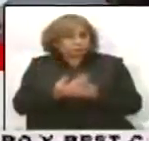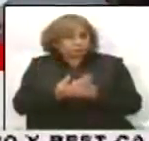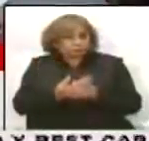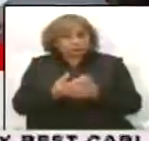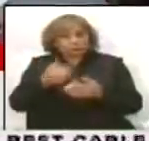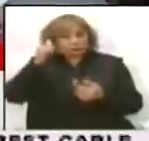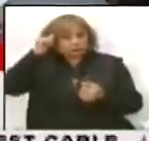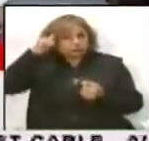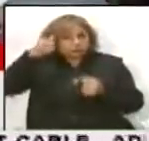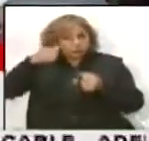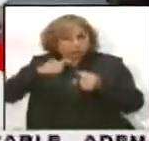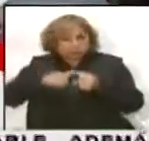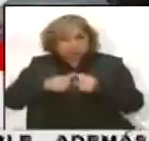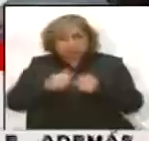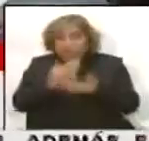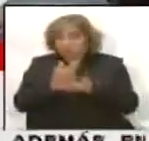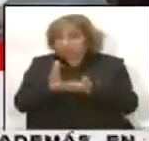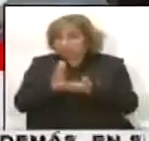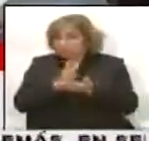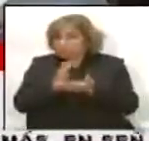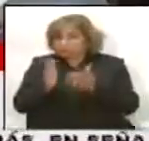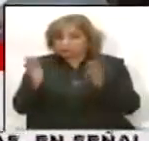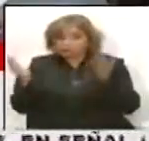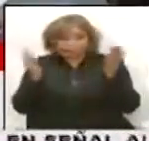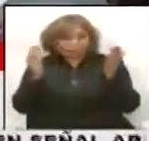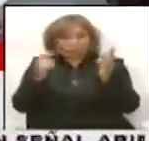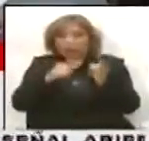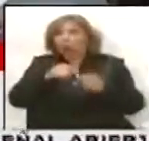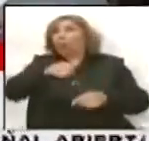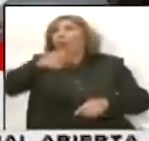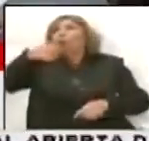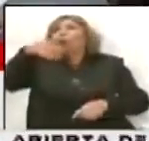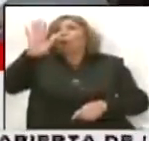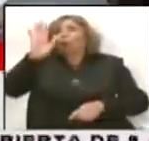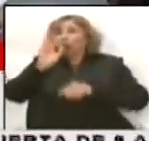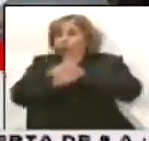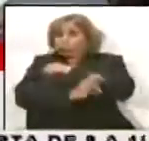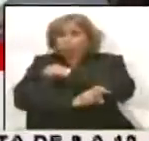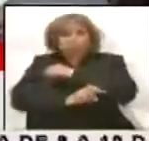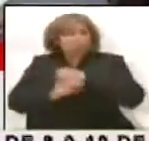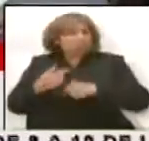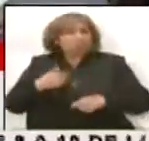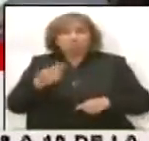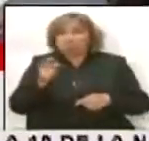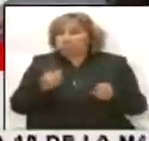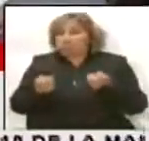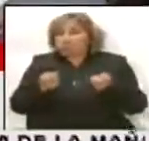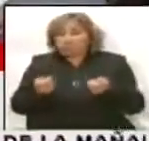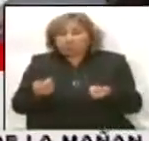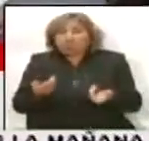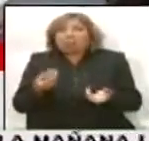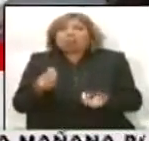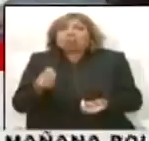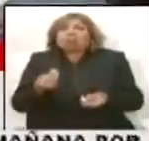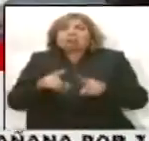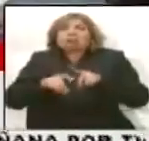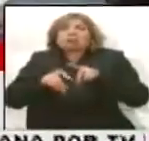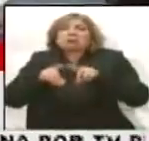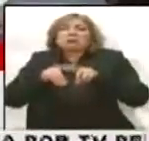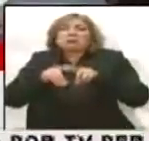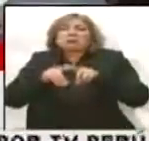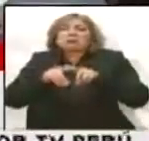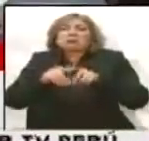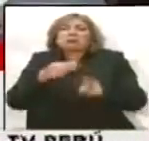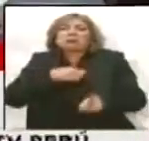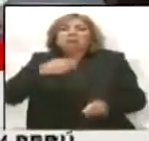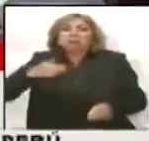de la memoria, en comparación de otros lugares de la memoria de otros países, ¿no es cierto?, no tiene una cierta autonomía? Depende de qué ministro de Cultura